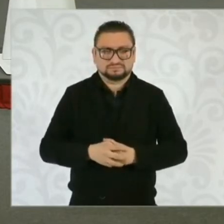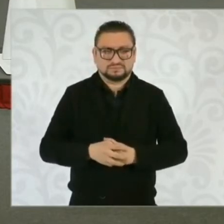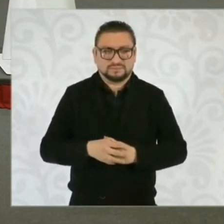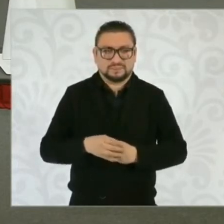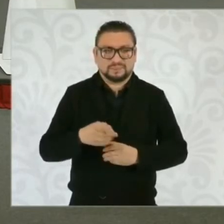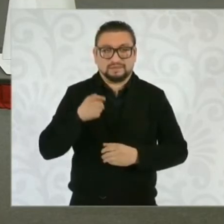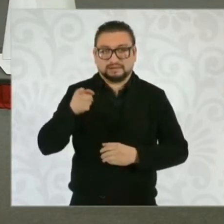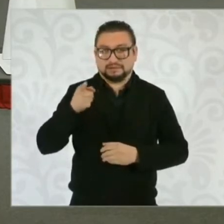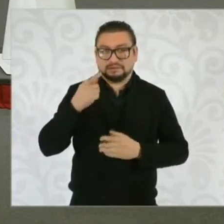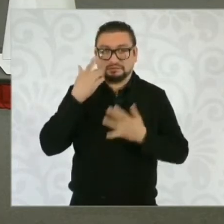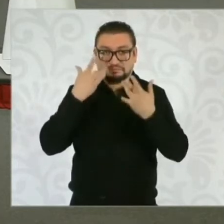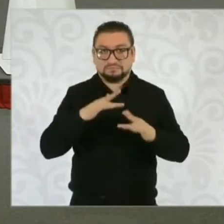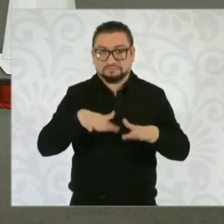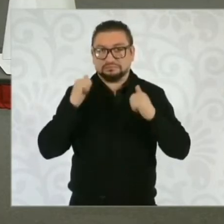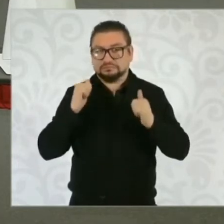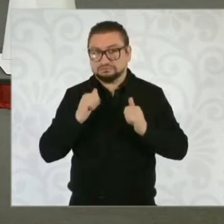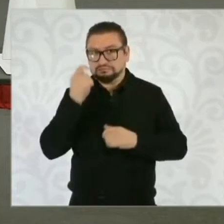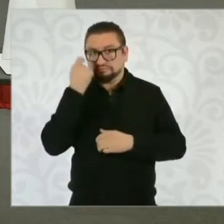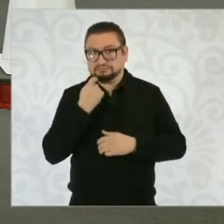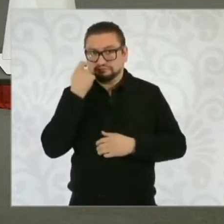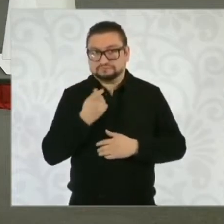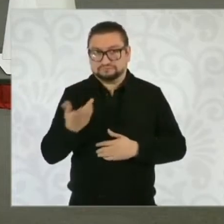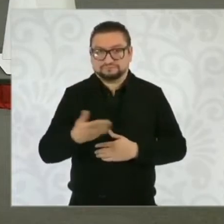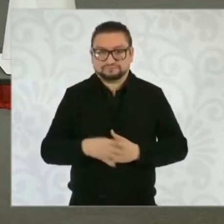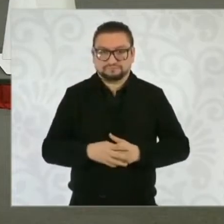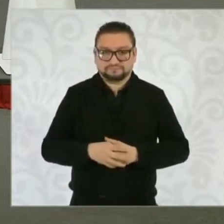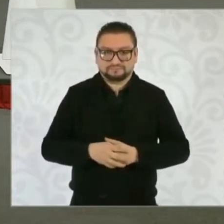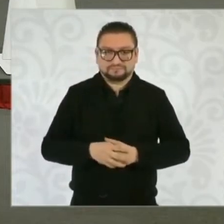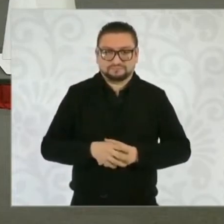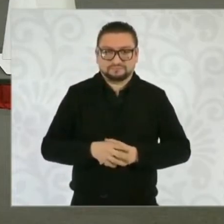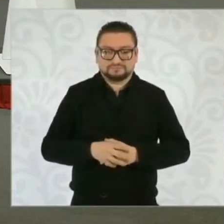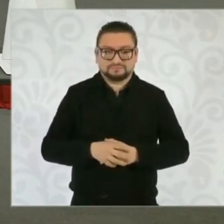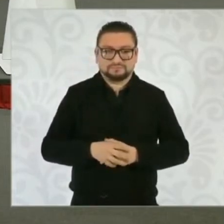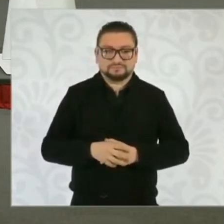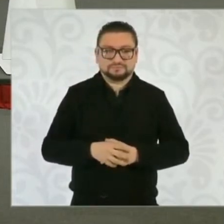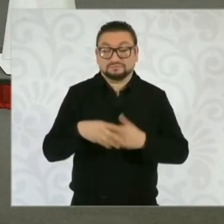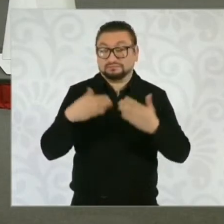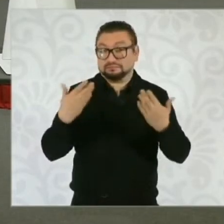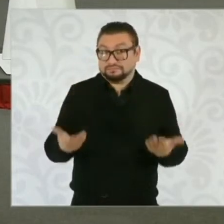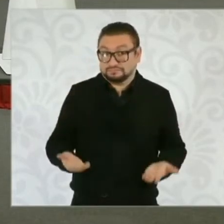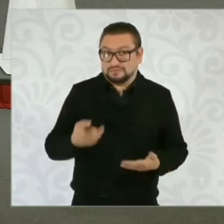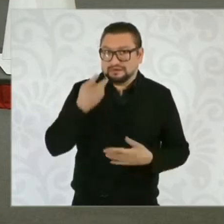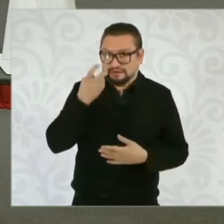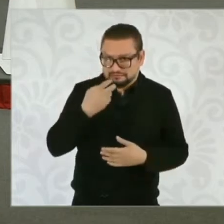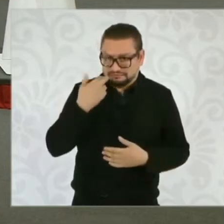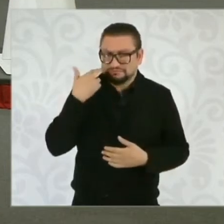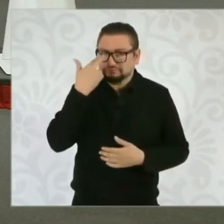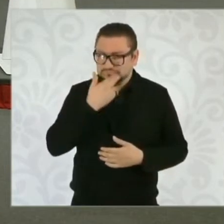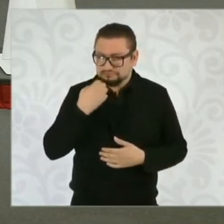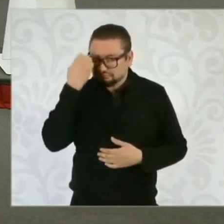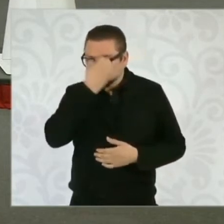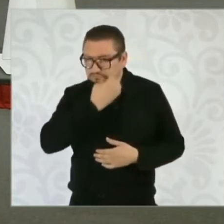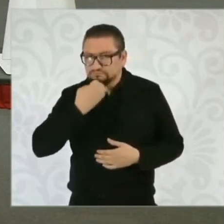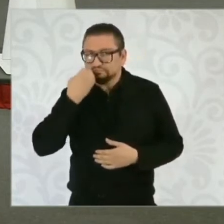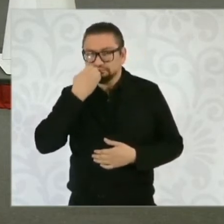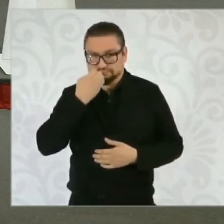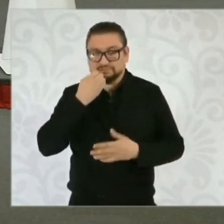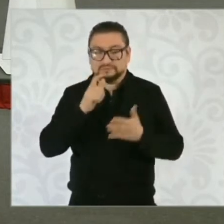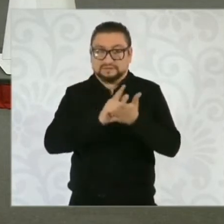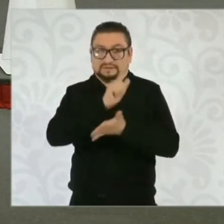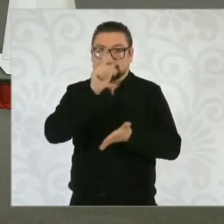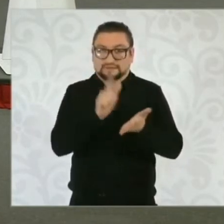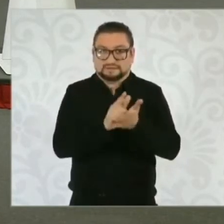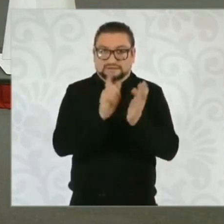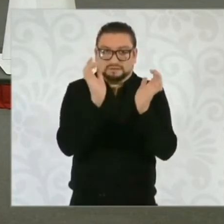Antes de irse, garantizó esta pensión. Desde el 95 cobra. Entonces, esto lo vamos a revisar. La ley